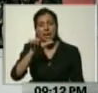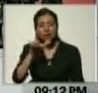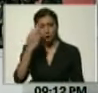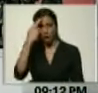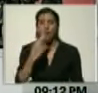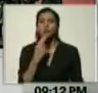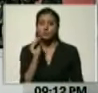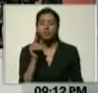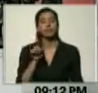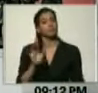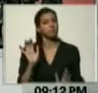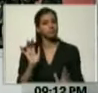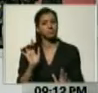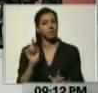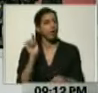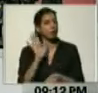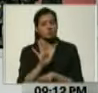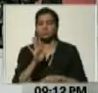esa es la derecha.